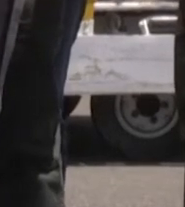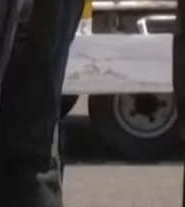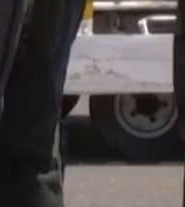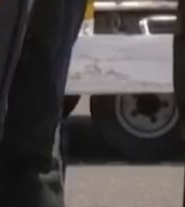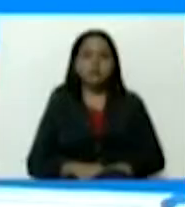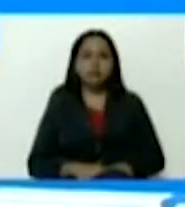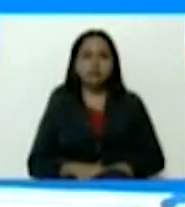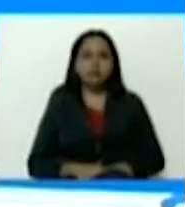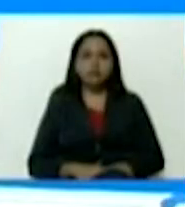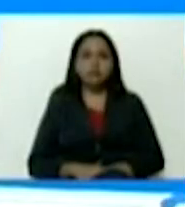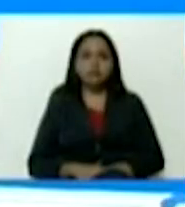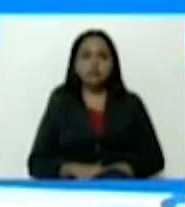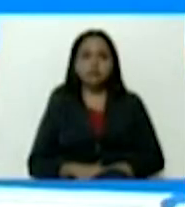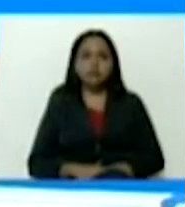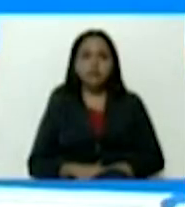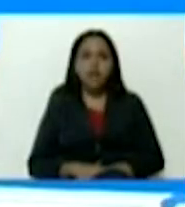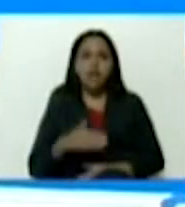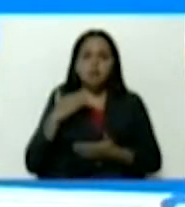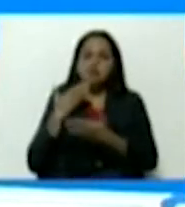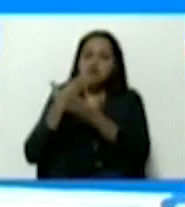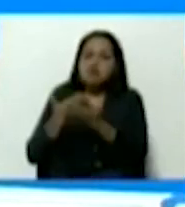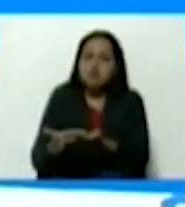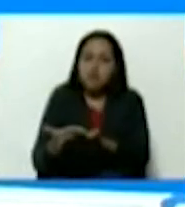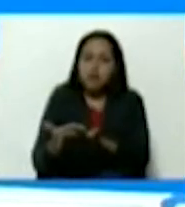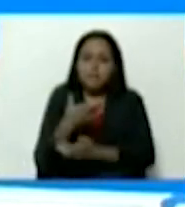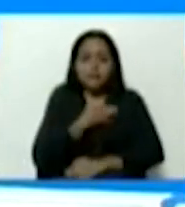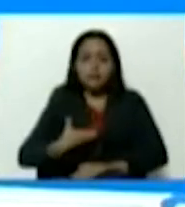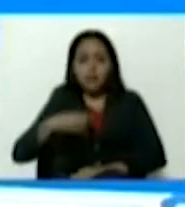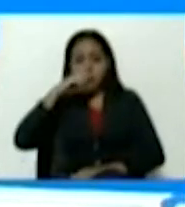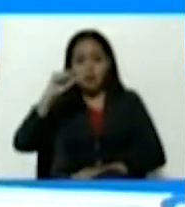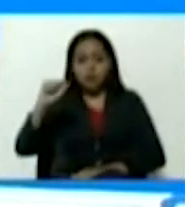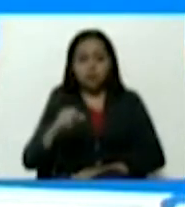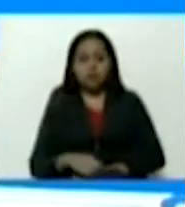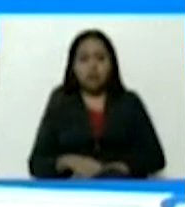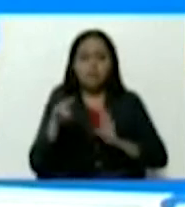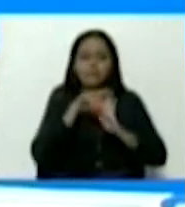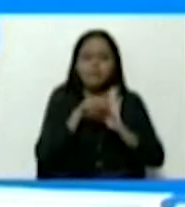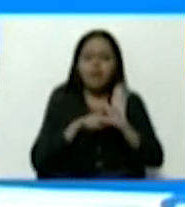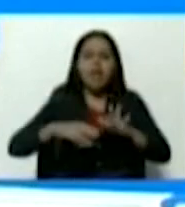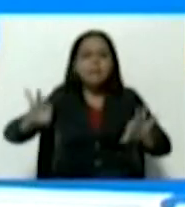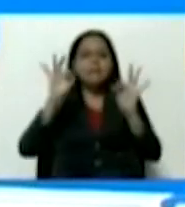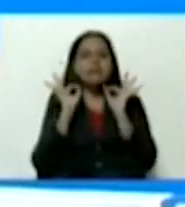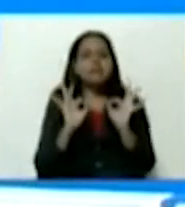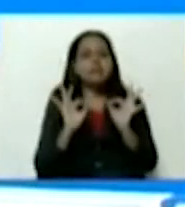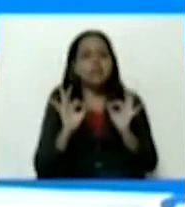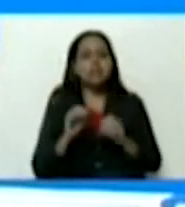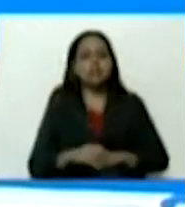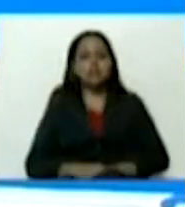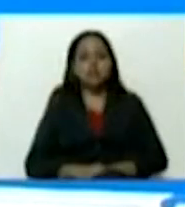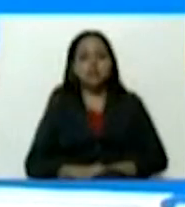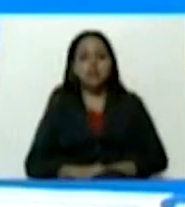hizo el anuncio. Le hemos solicitado al presidente Nicolás Maduro medidas especiales,